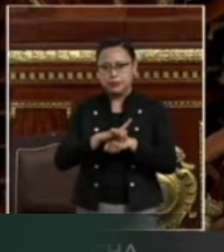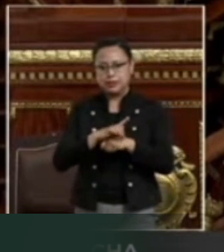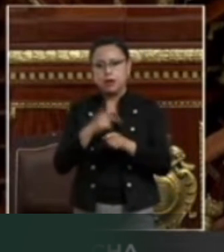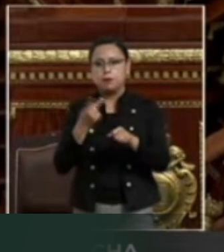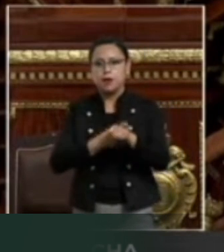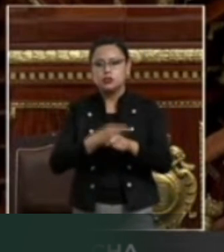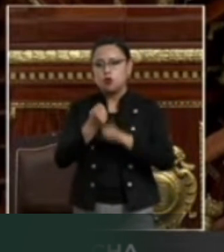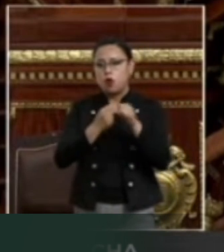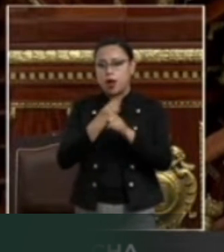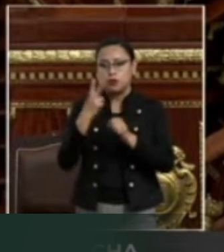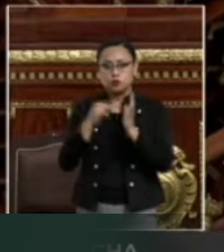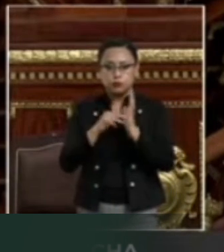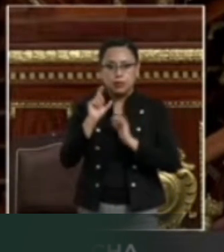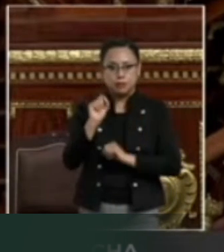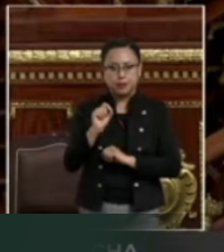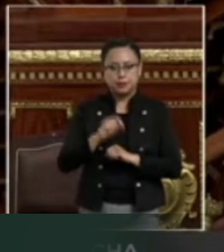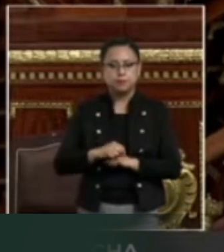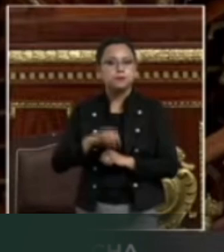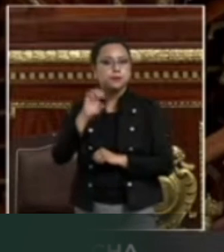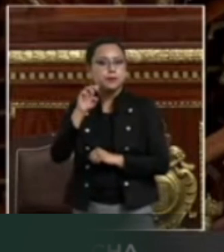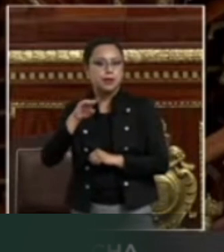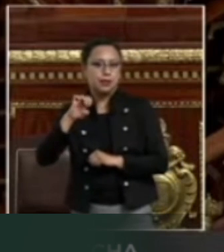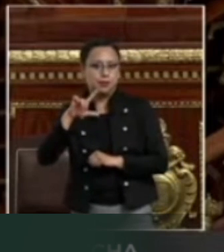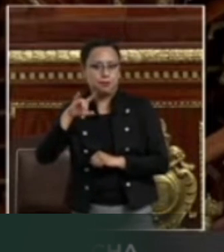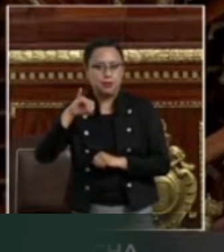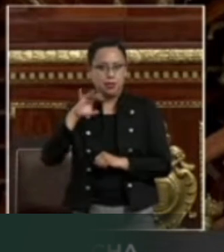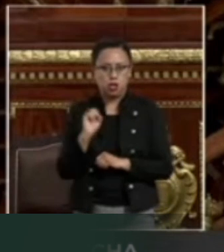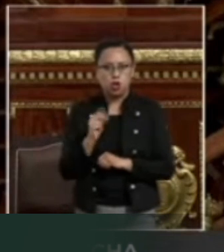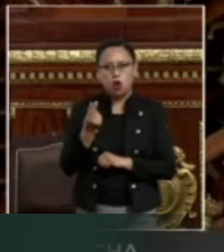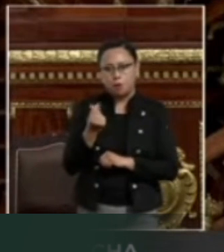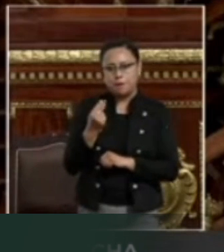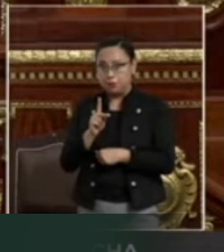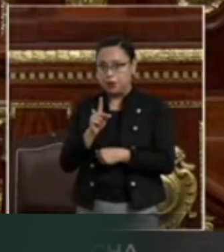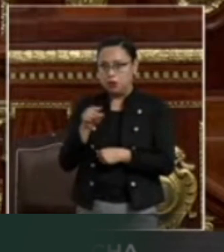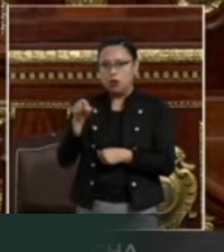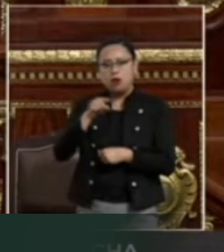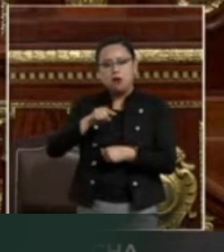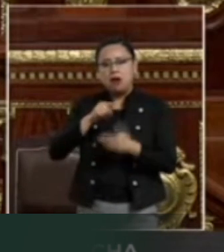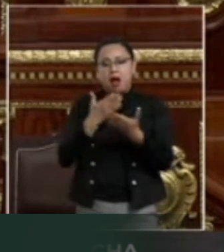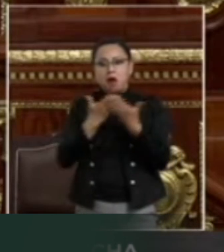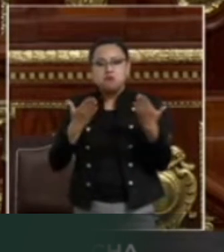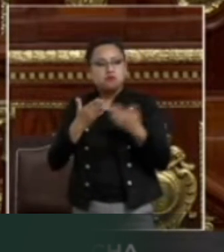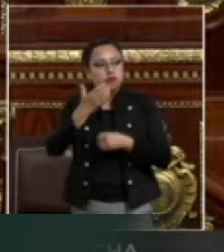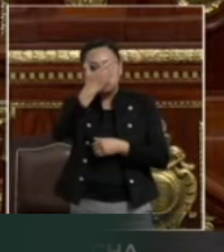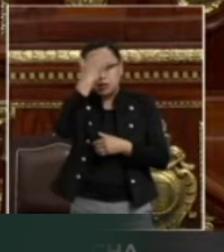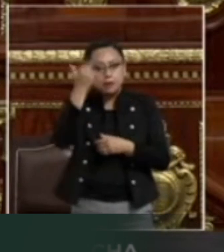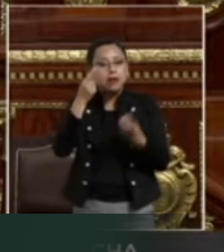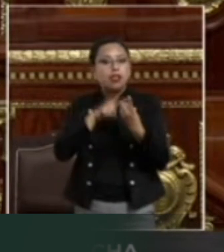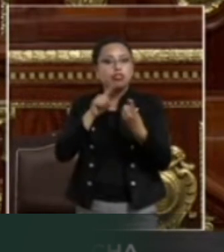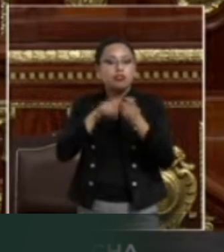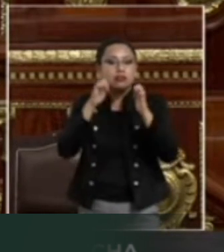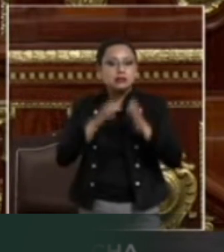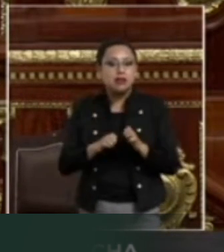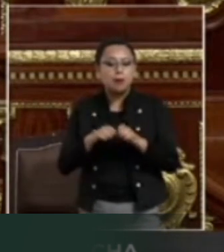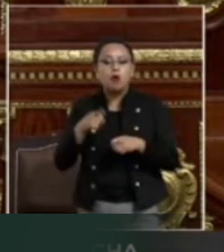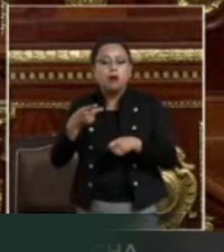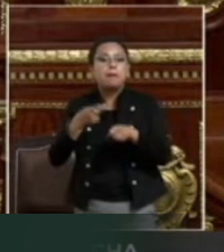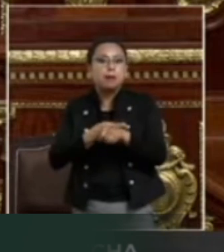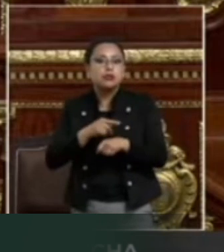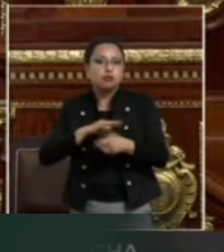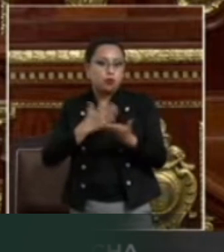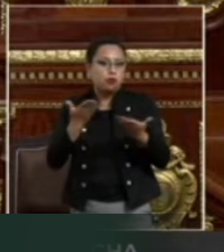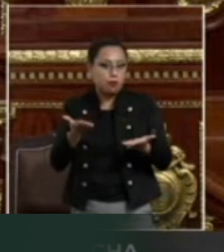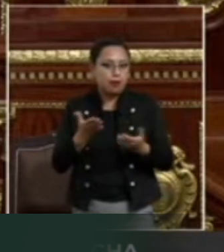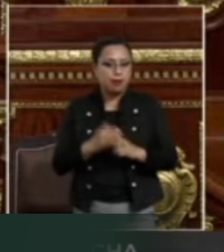Larios alertó que ante el robo o secuestro de un animal de compañía, el dueño sufre una importante afectación tanto patrimonial como emocional. Sin embargo,